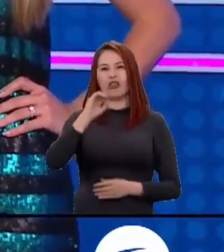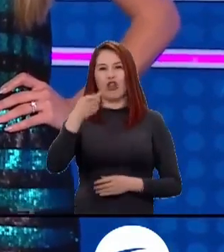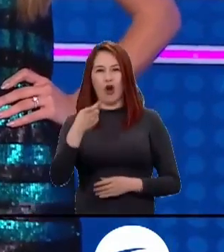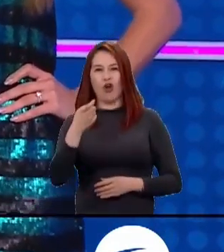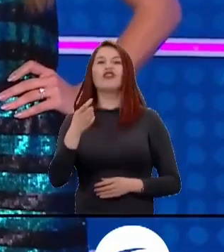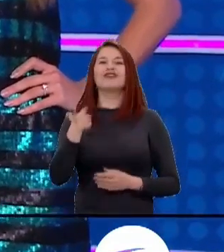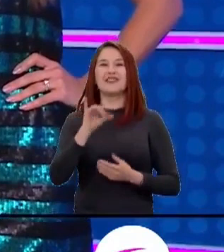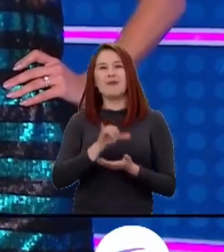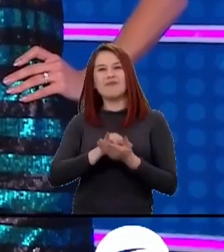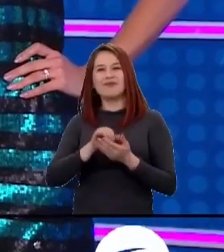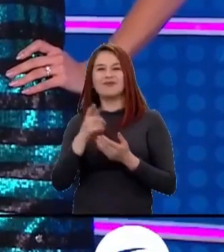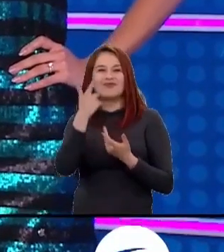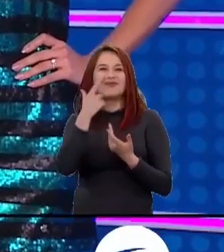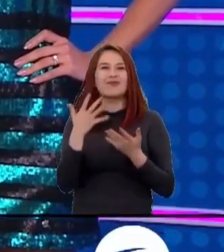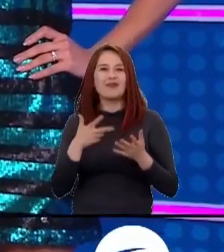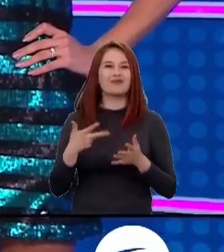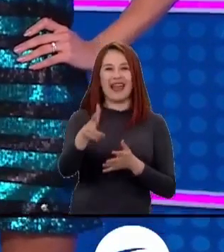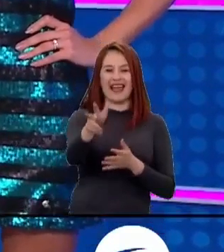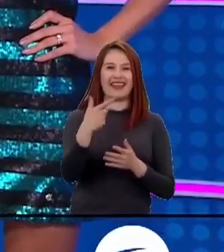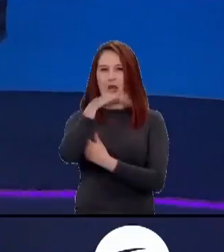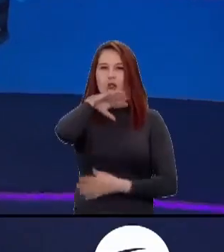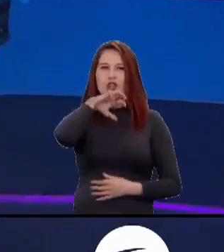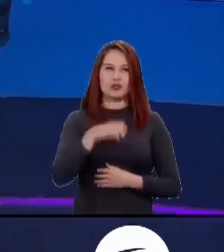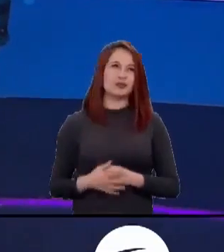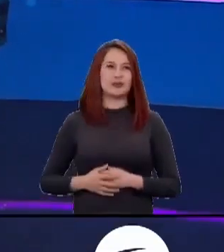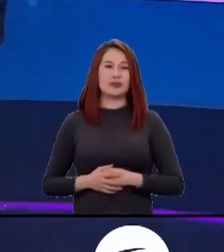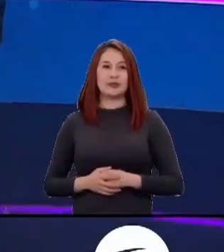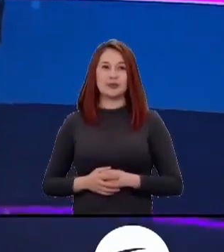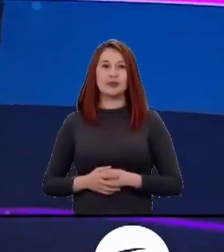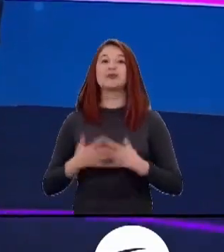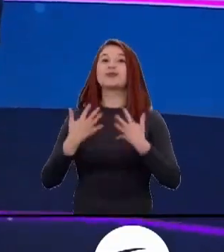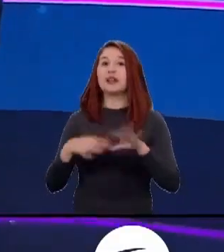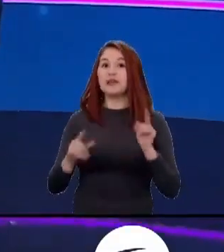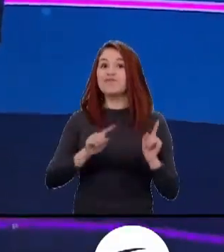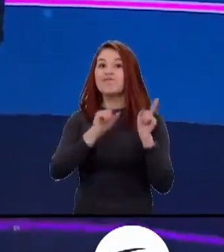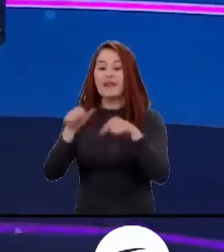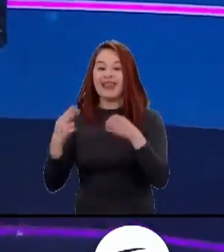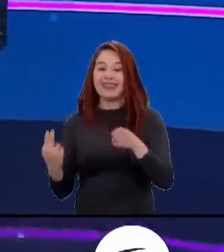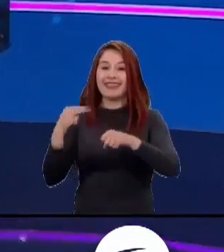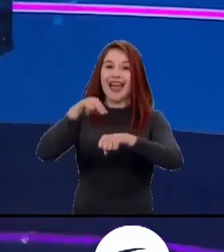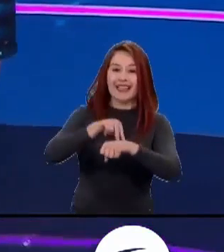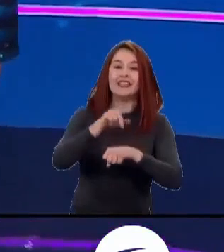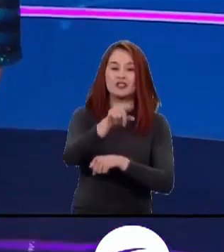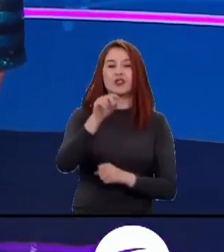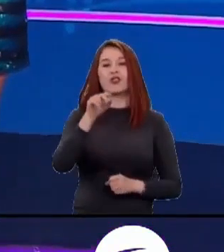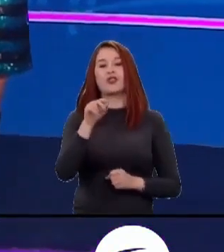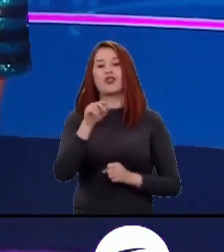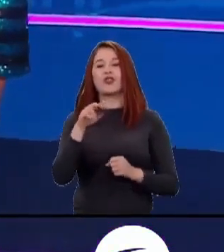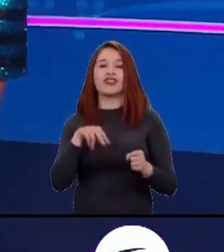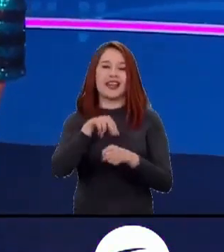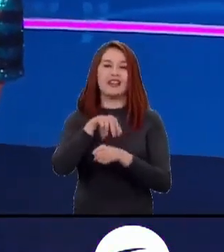Dog, un viaje salvaje. Hablamos con los asistentes. La cinta ya está en cartelera. A Tumaco, Nariño, llegaron músicos de